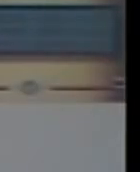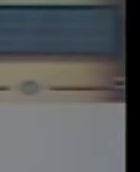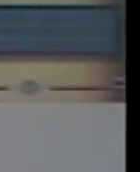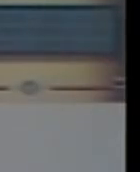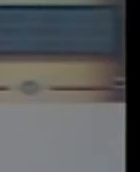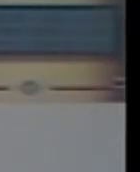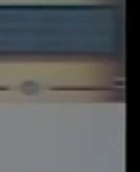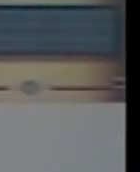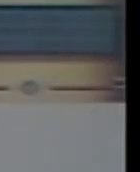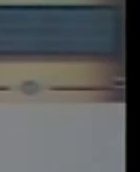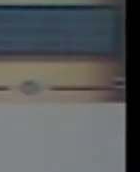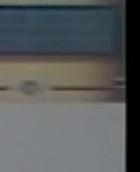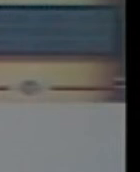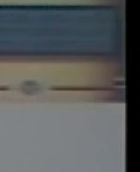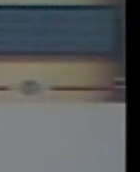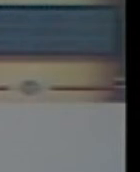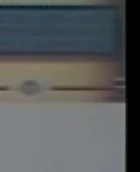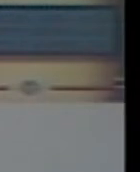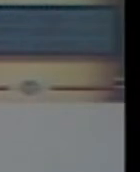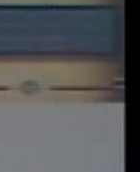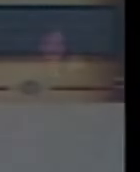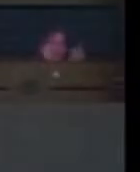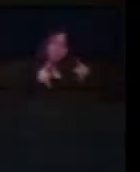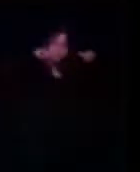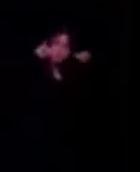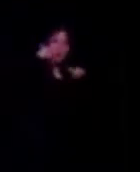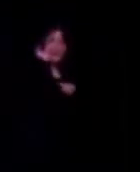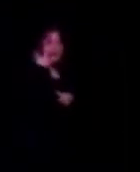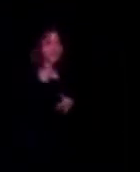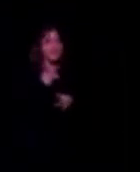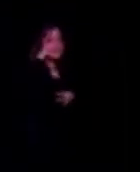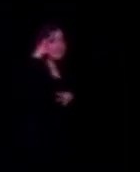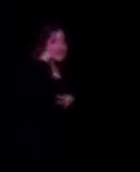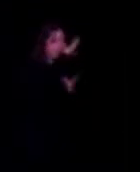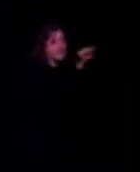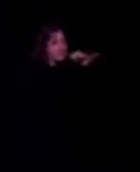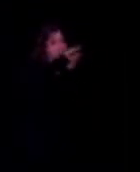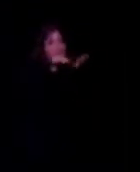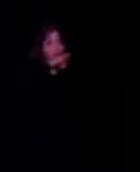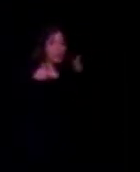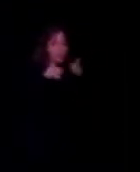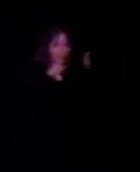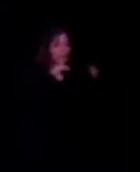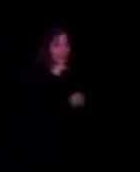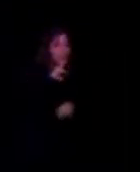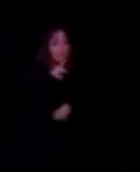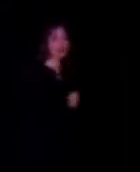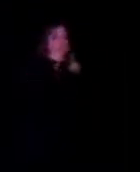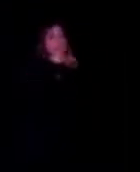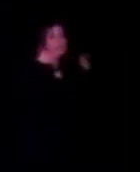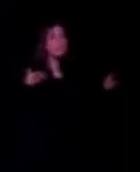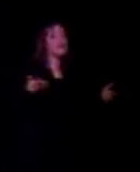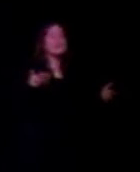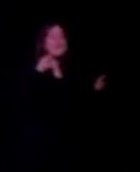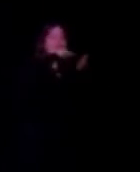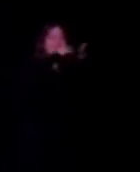supuso recoger experiencias orientaciones etc que permitiera ordenar todo